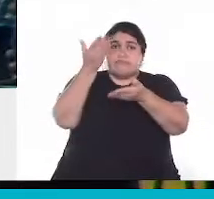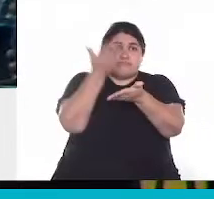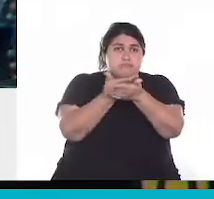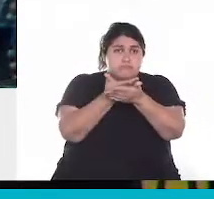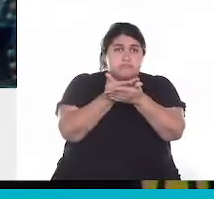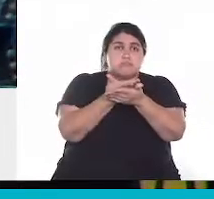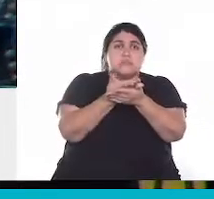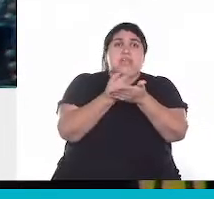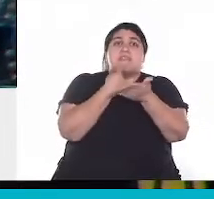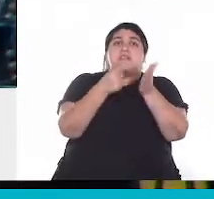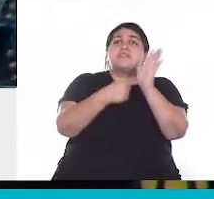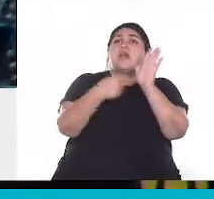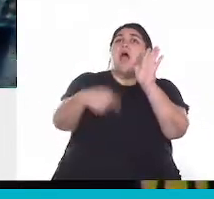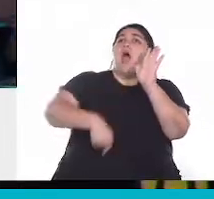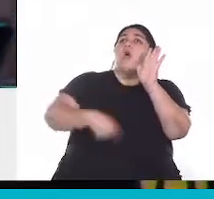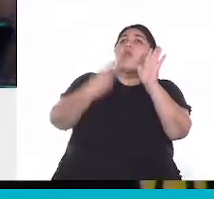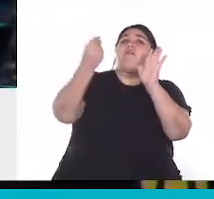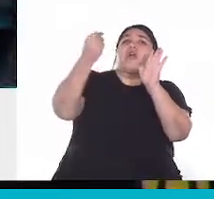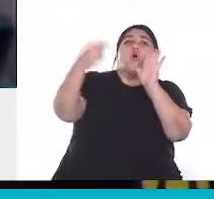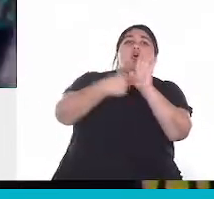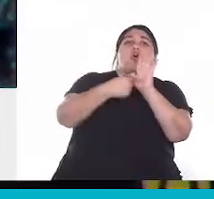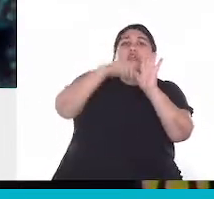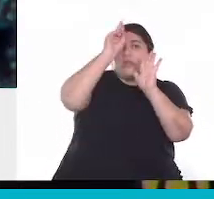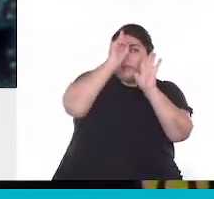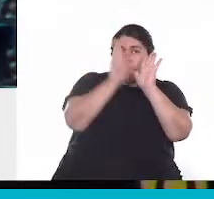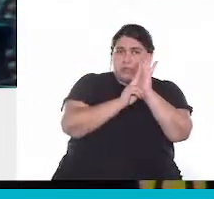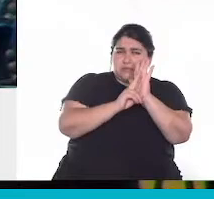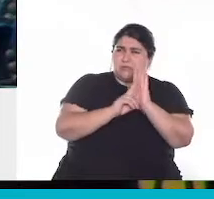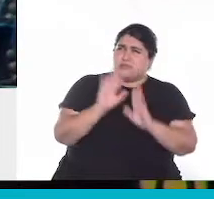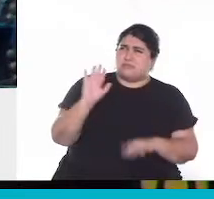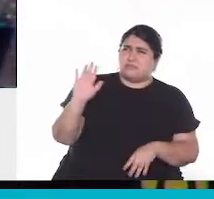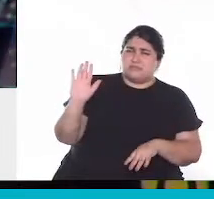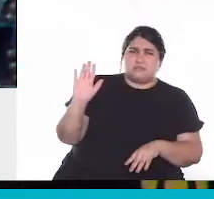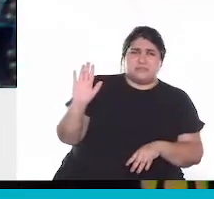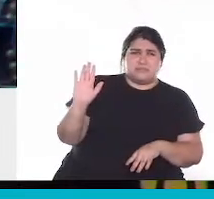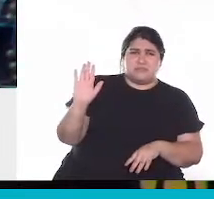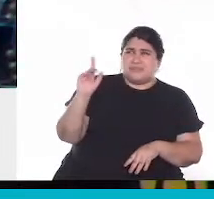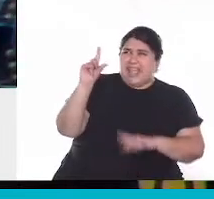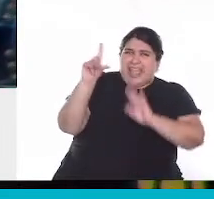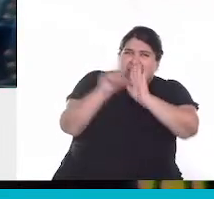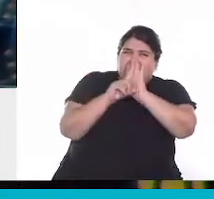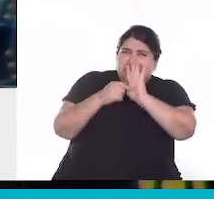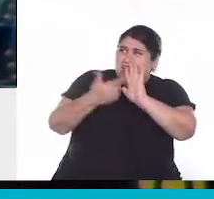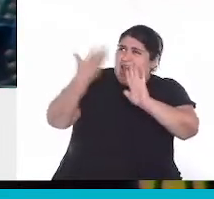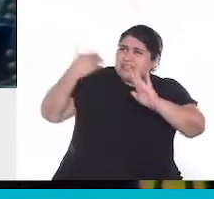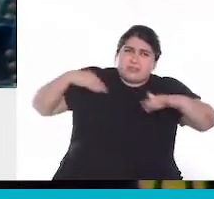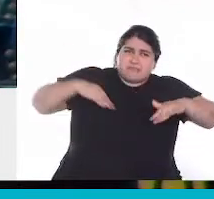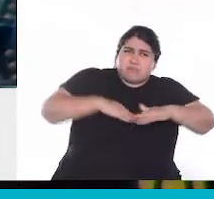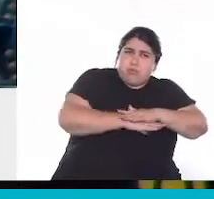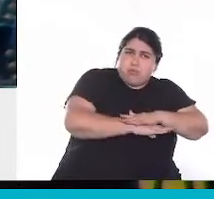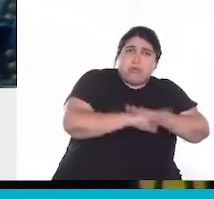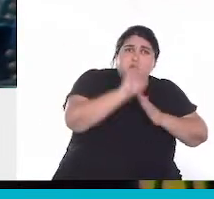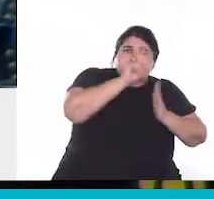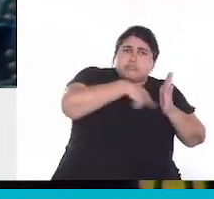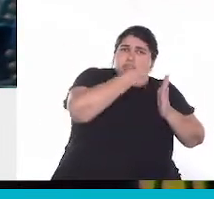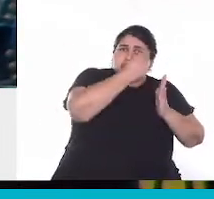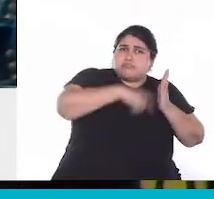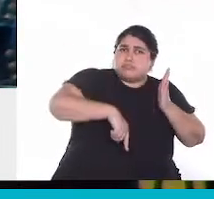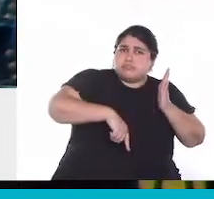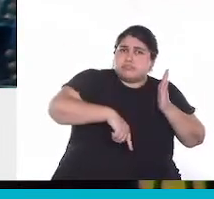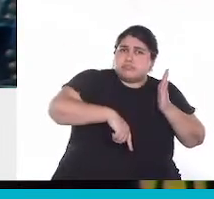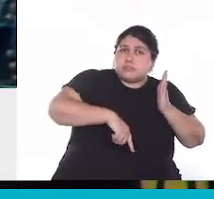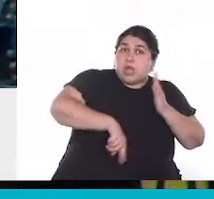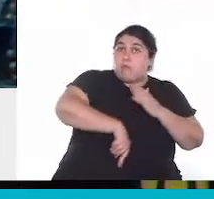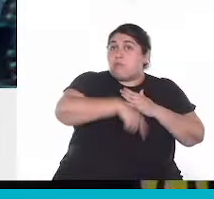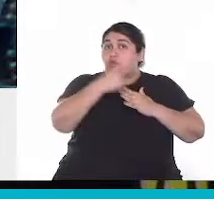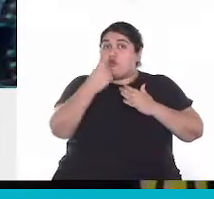sacude y dice, ahora vale esta ley. No, señores, una ley que había sido derogada por otra ley